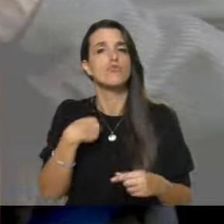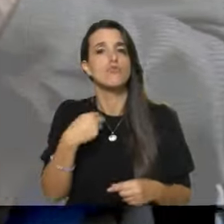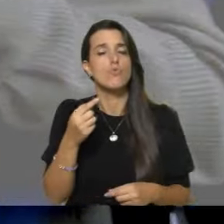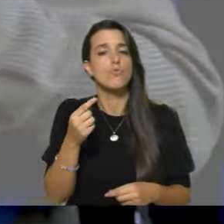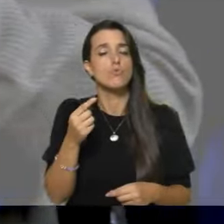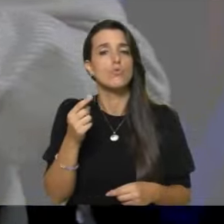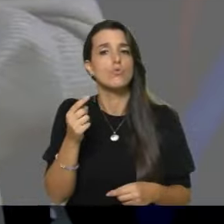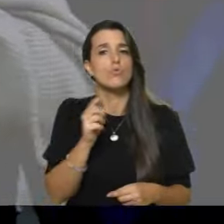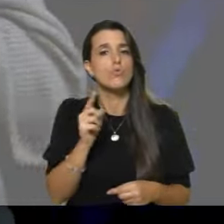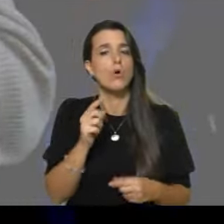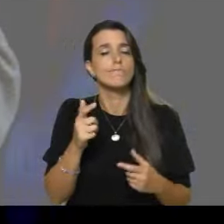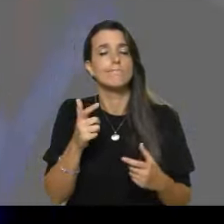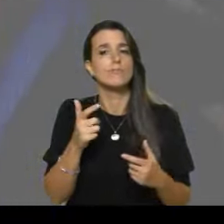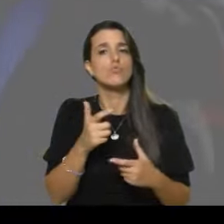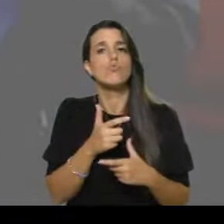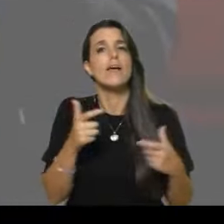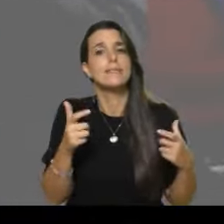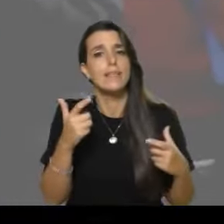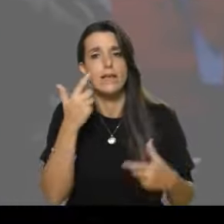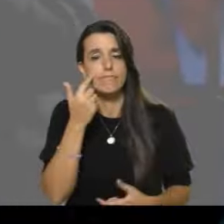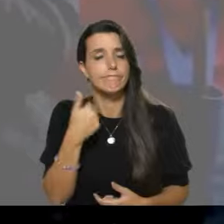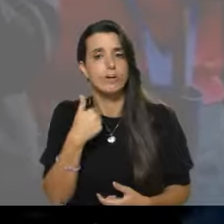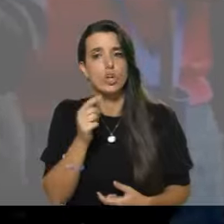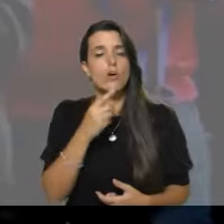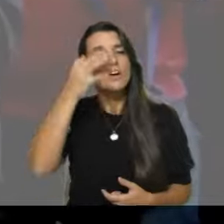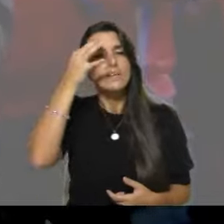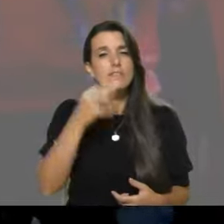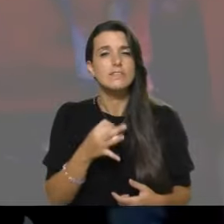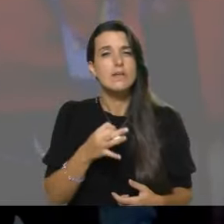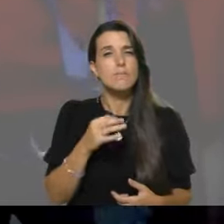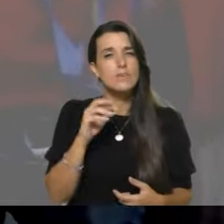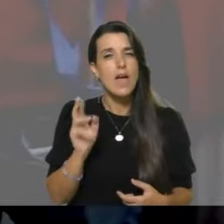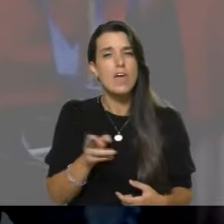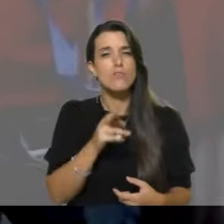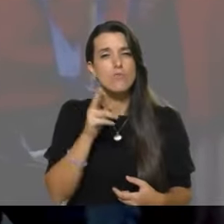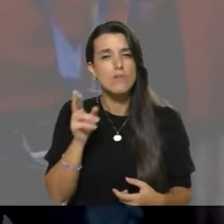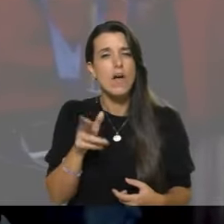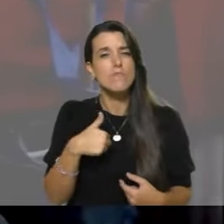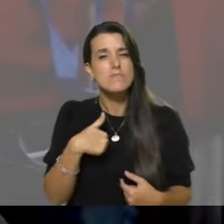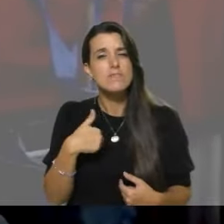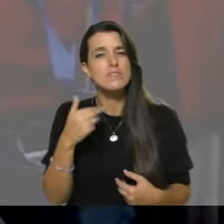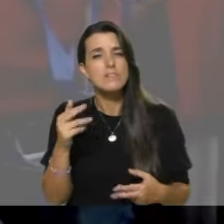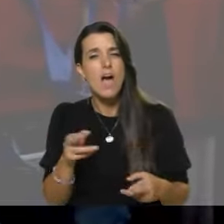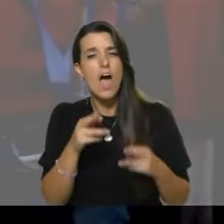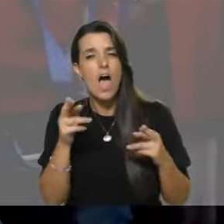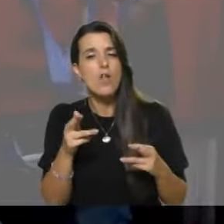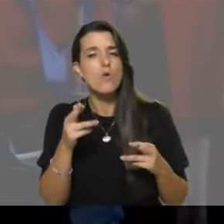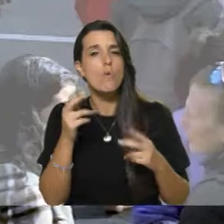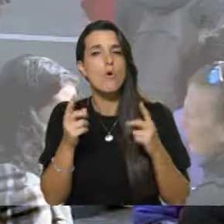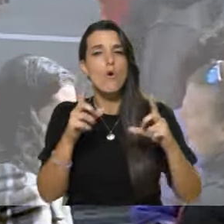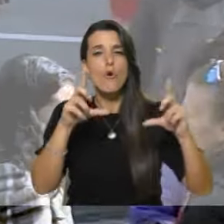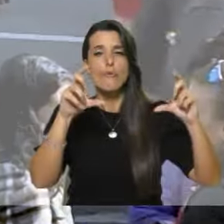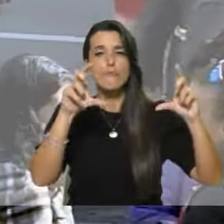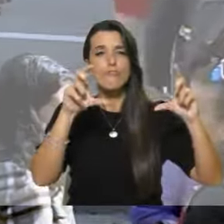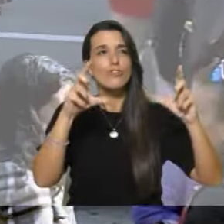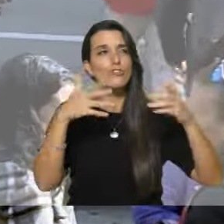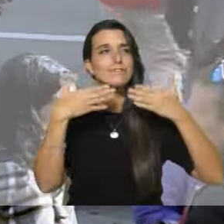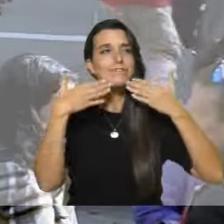No tuve esa suerte. Siempre me llamó la atención la foto de esa mujer tan